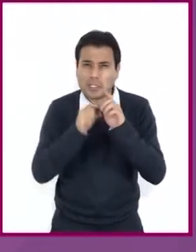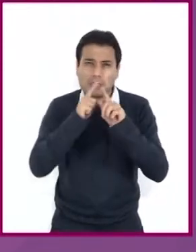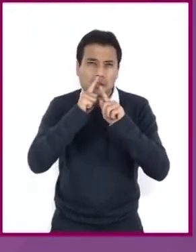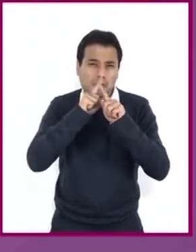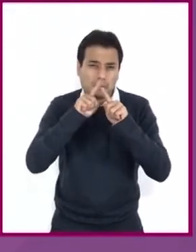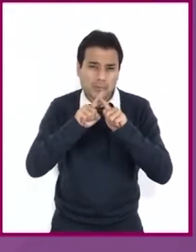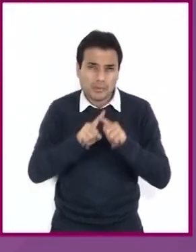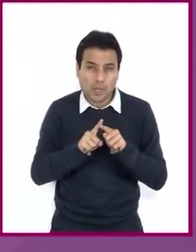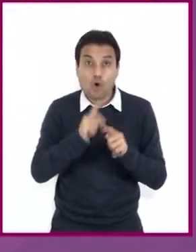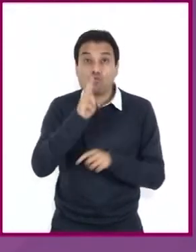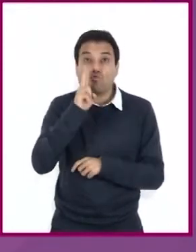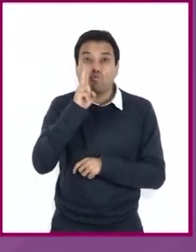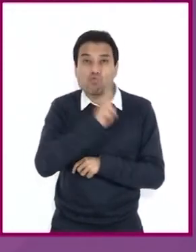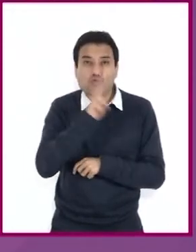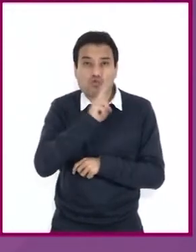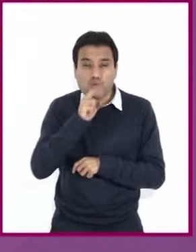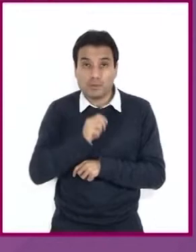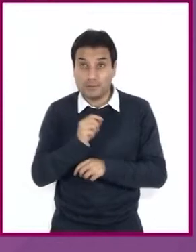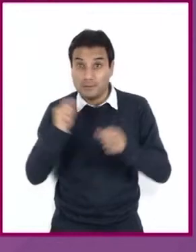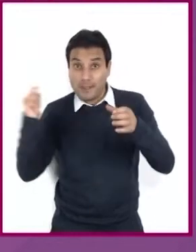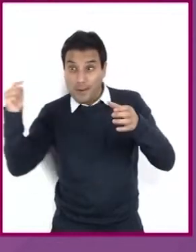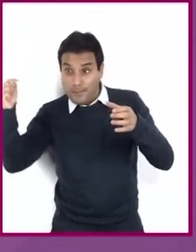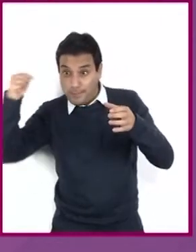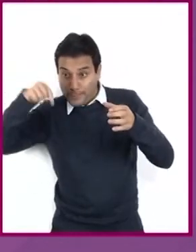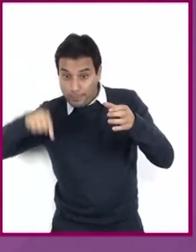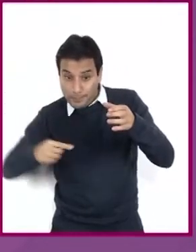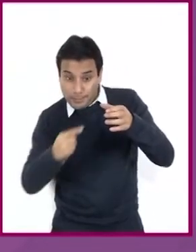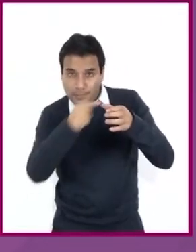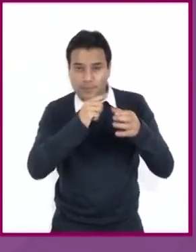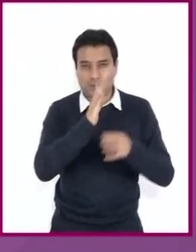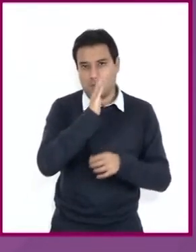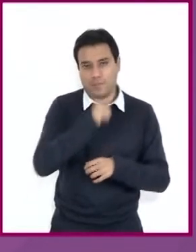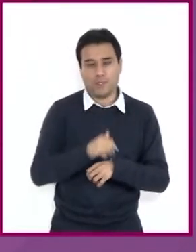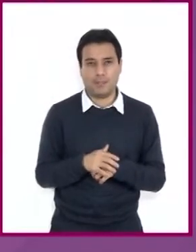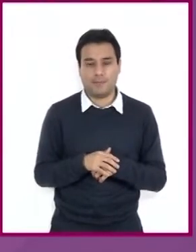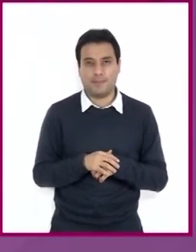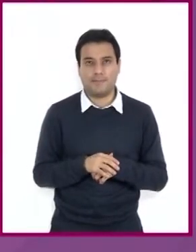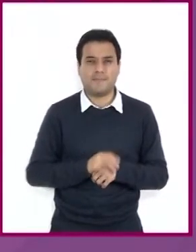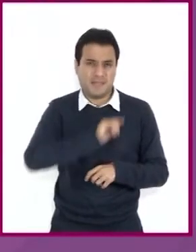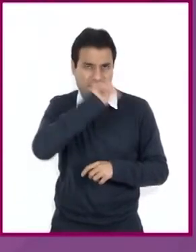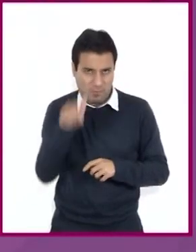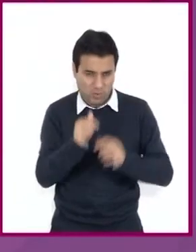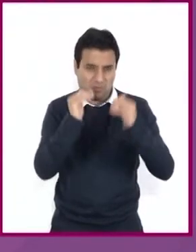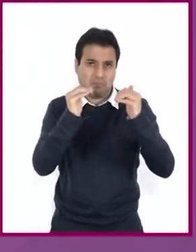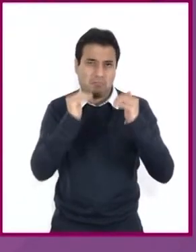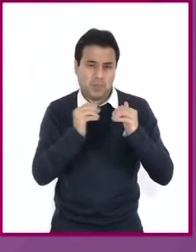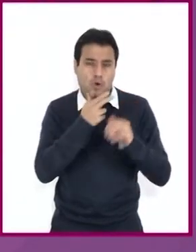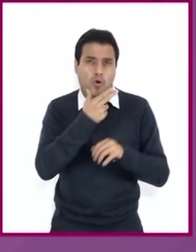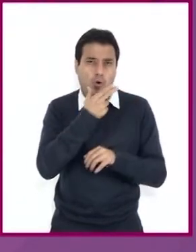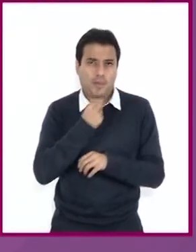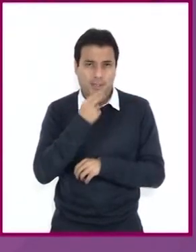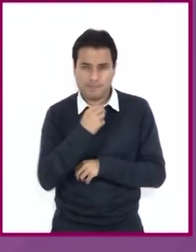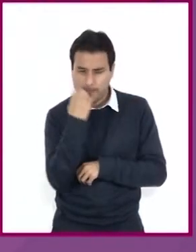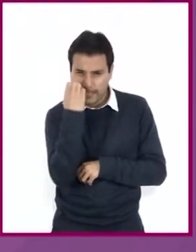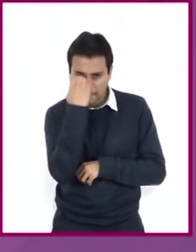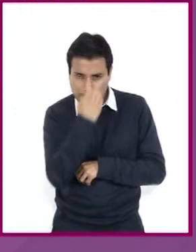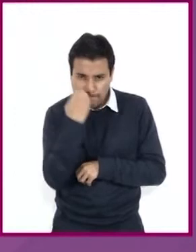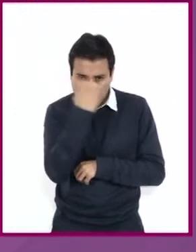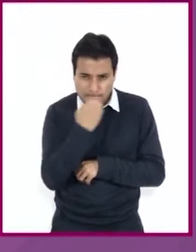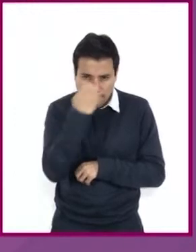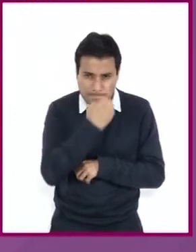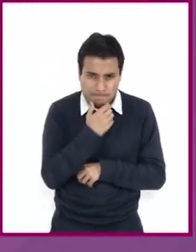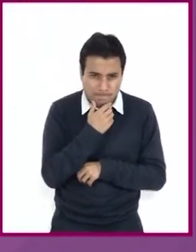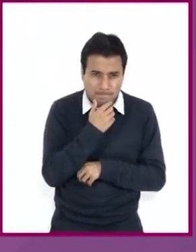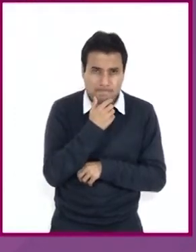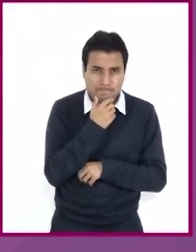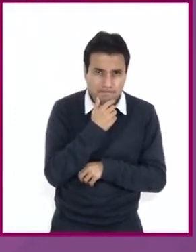en el aire fuese a sentarse simplemente en la sopa. Seguidamente, Pasteur observó la respuesta de la variable